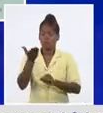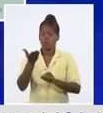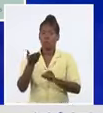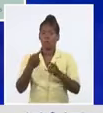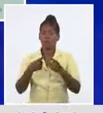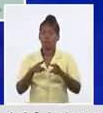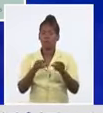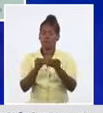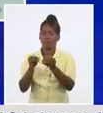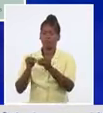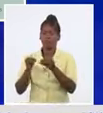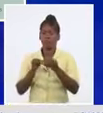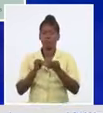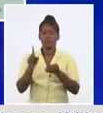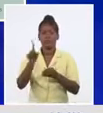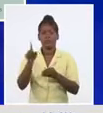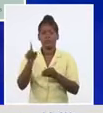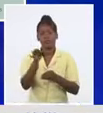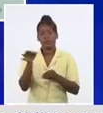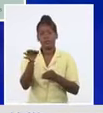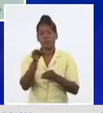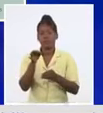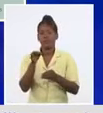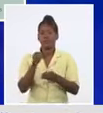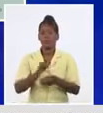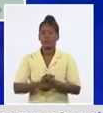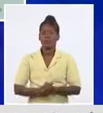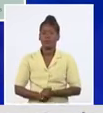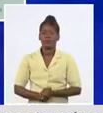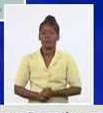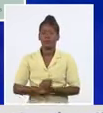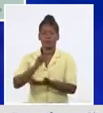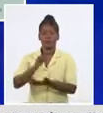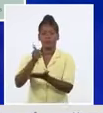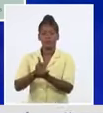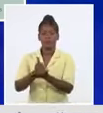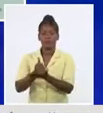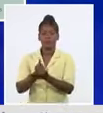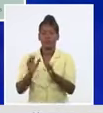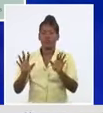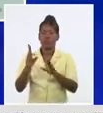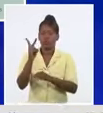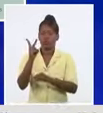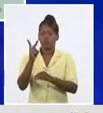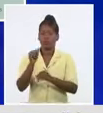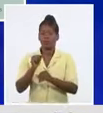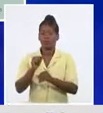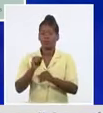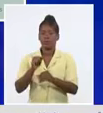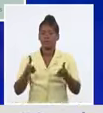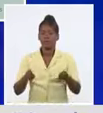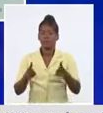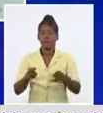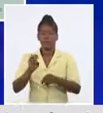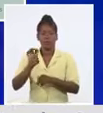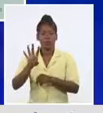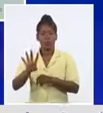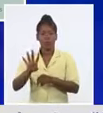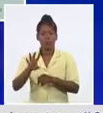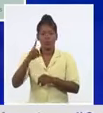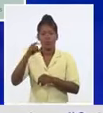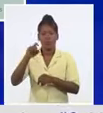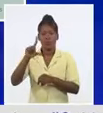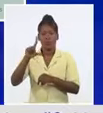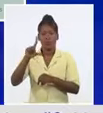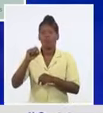en 11 de sus 13 municipios. Matanzas hoy confirma 12 casos, Cárdenas 4, al igual que Colón,